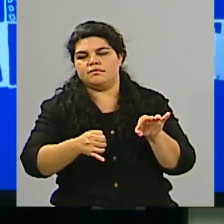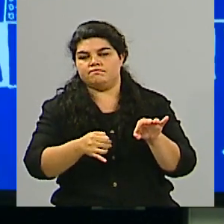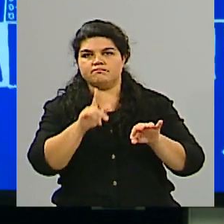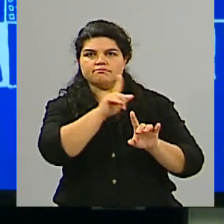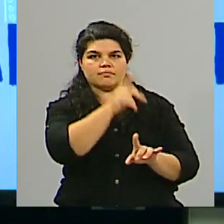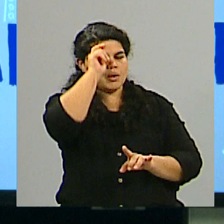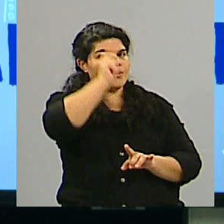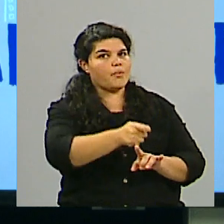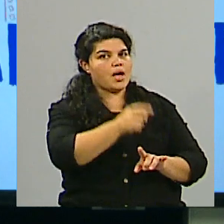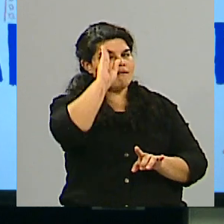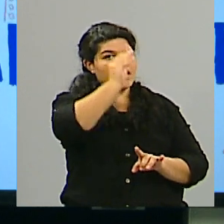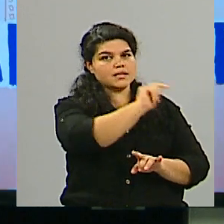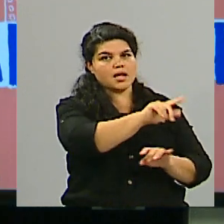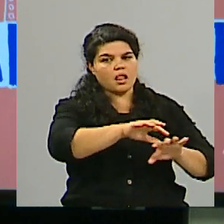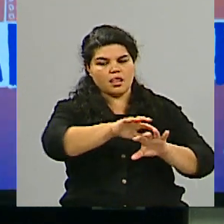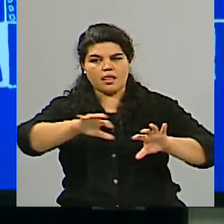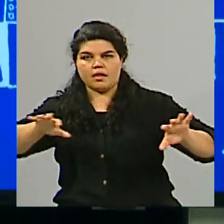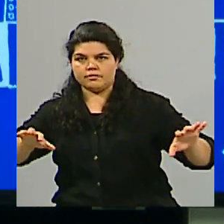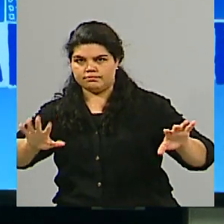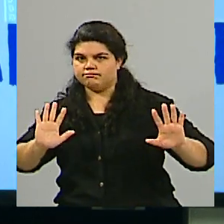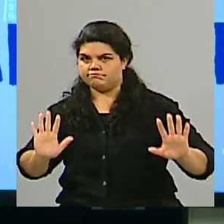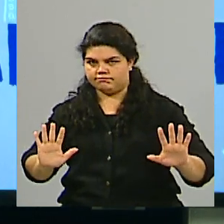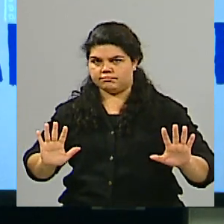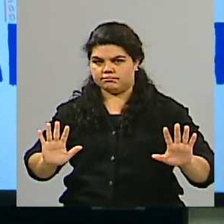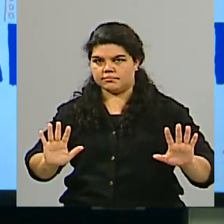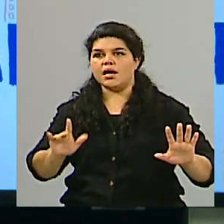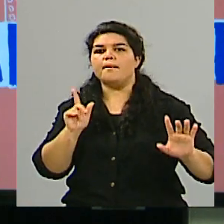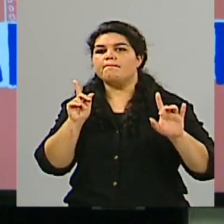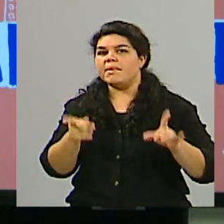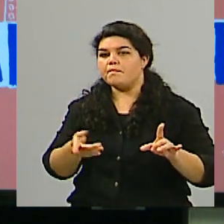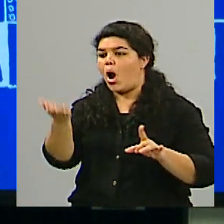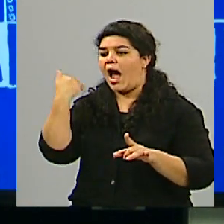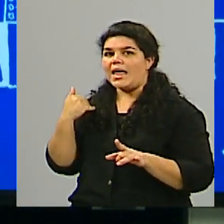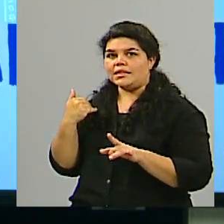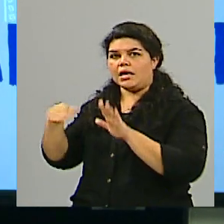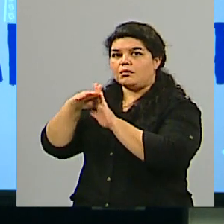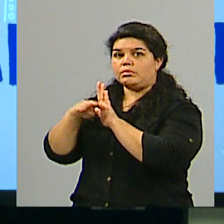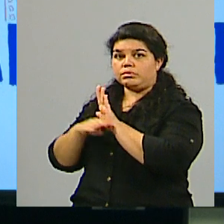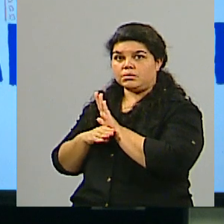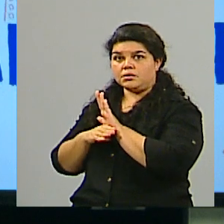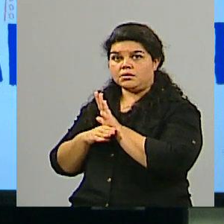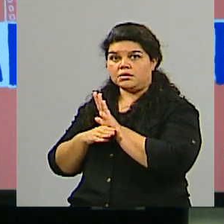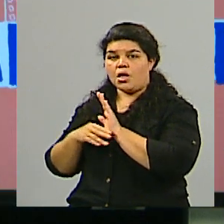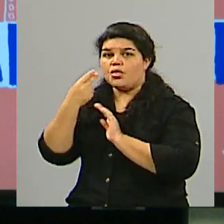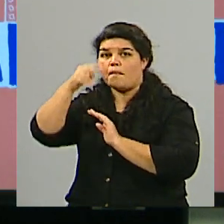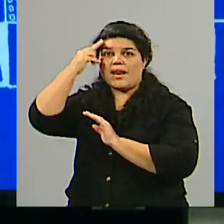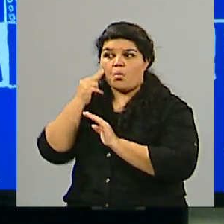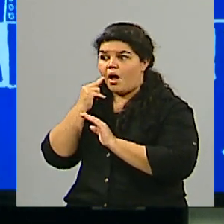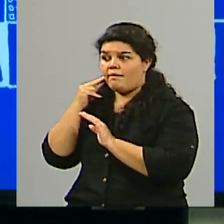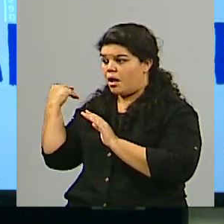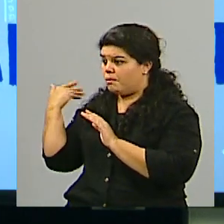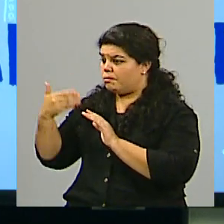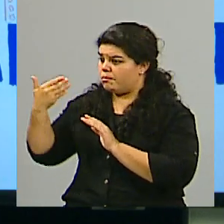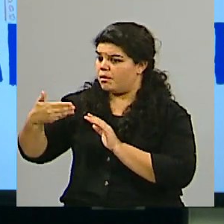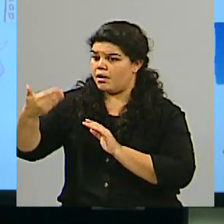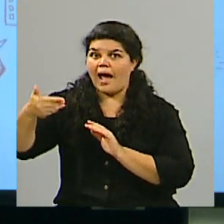dos partes y dice, bueno, los actos libidinosos, por la pena que tenían en ese momento, están prescriptos. Entonces yo, de un posible